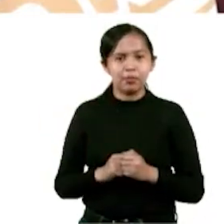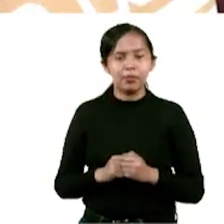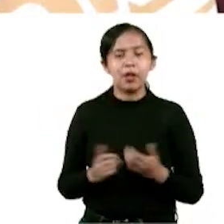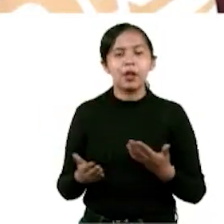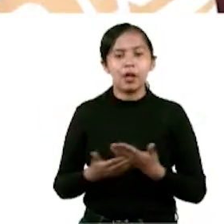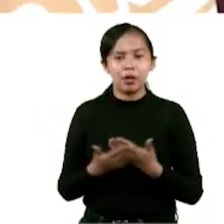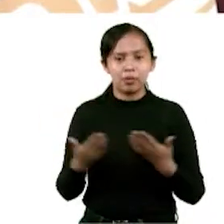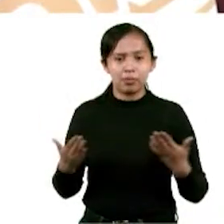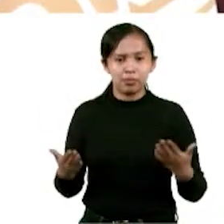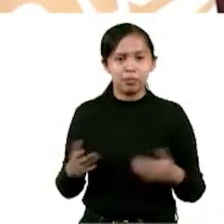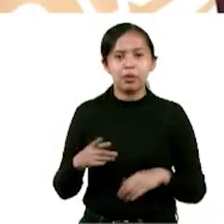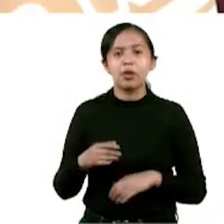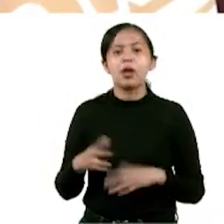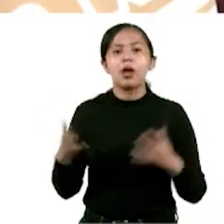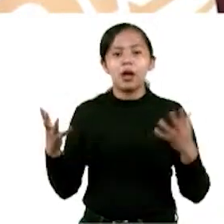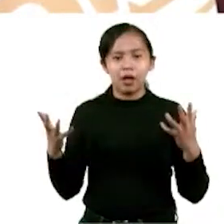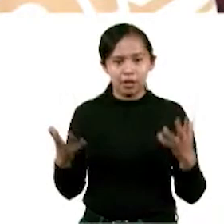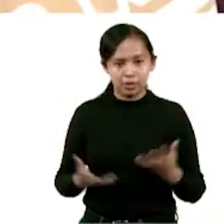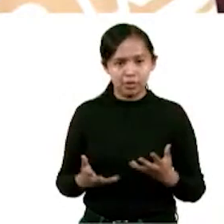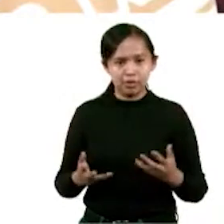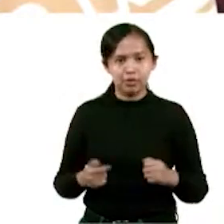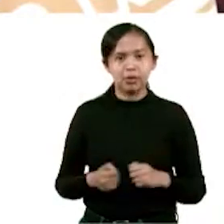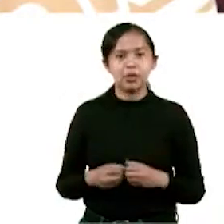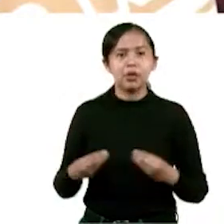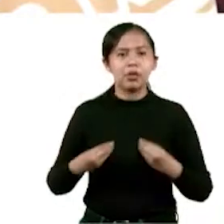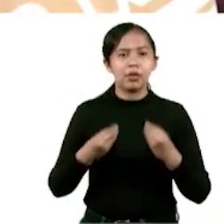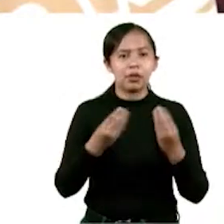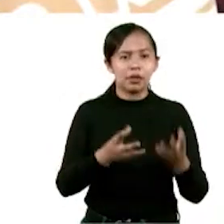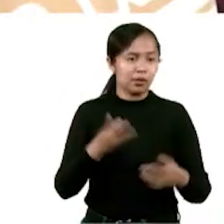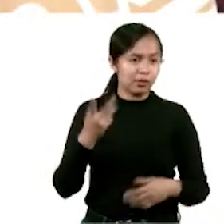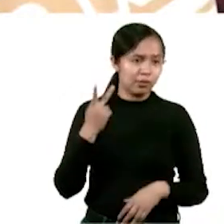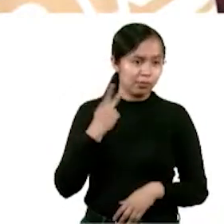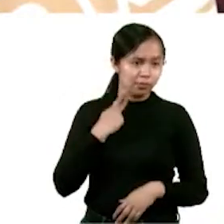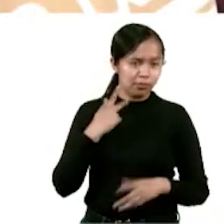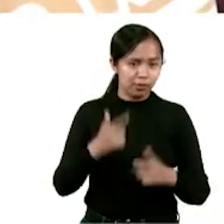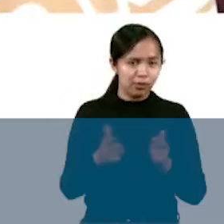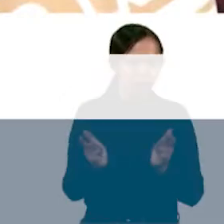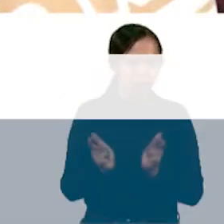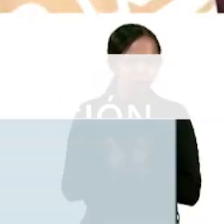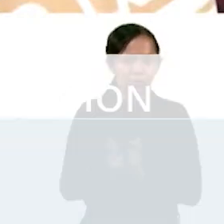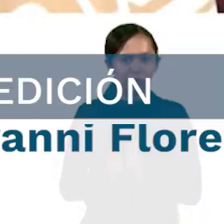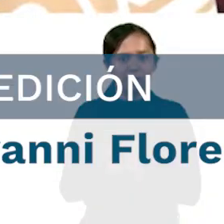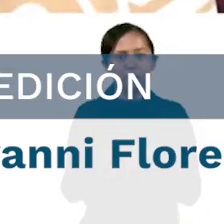que garanticen las prerrogativas de los partidos y que